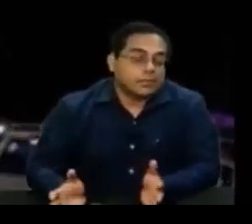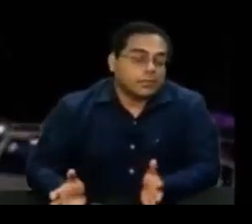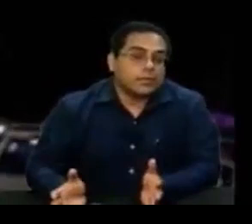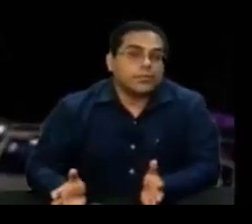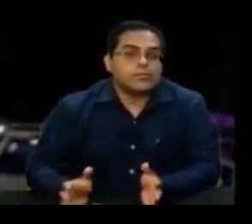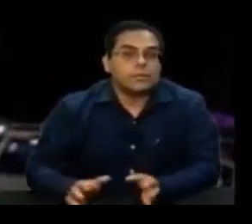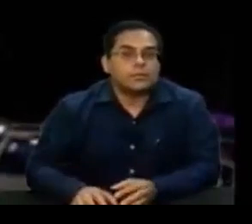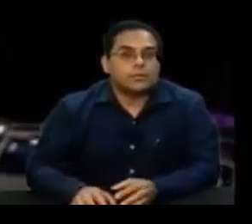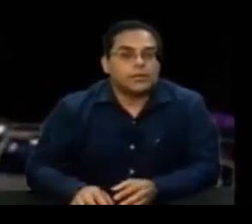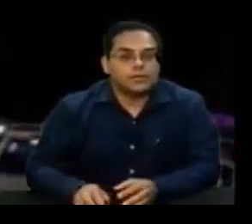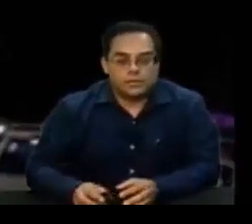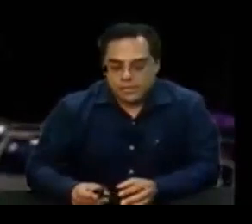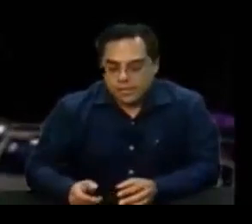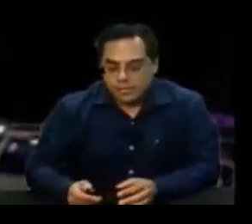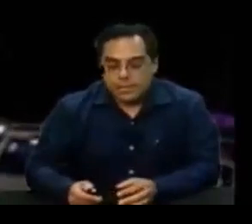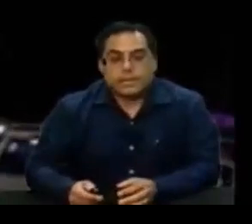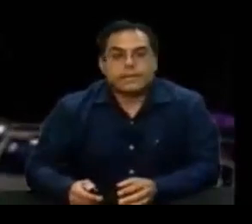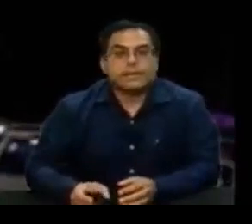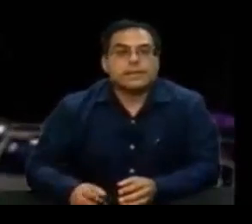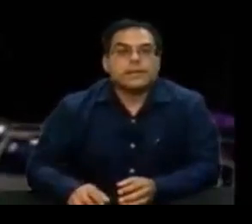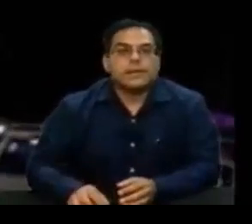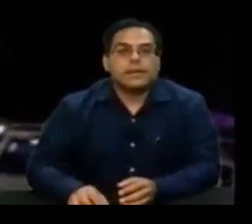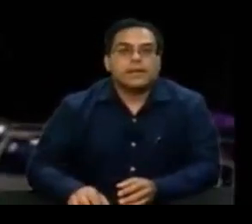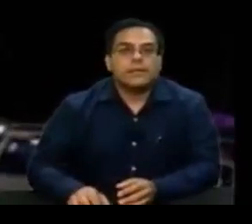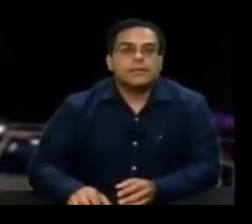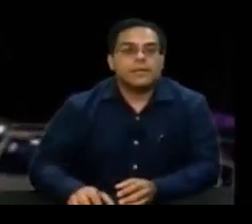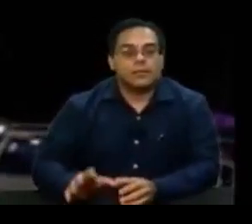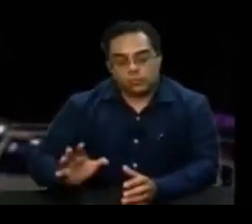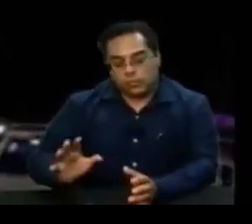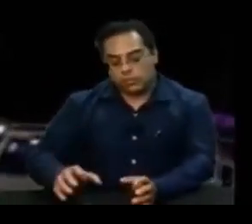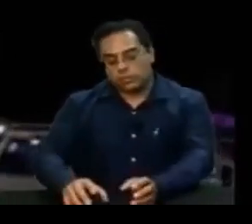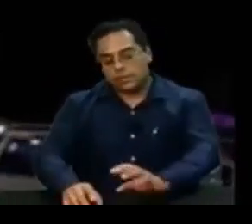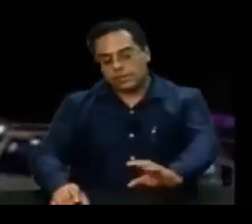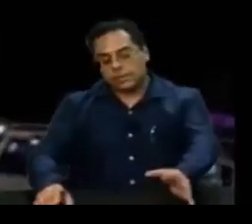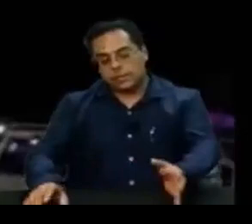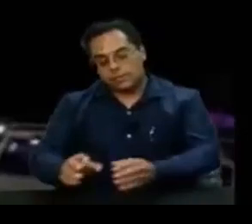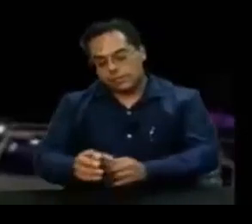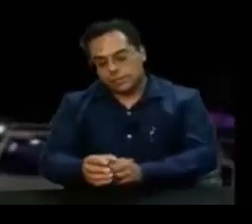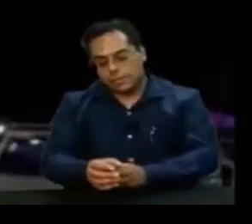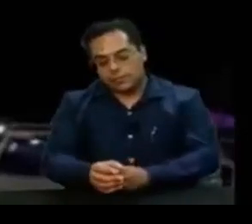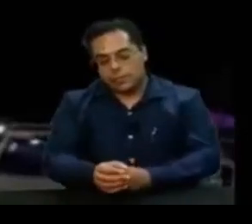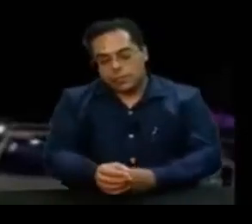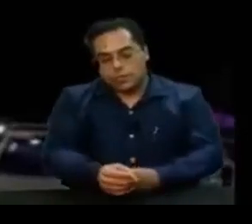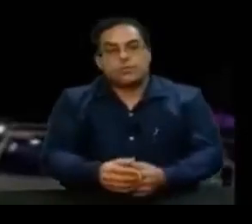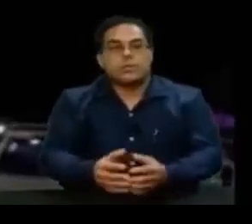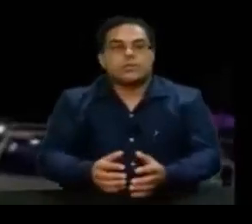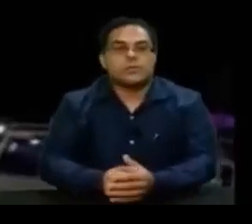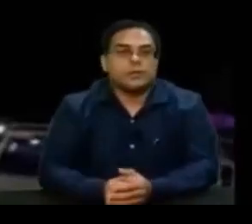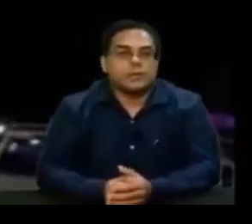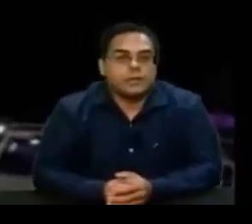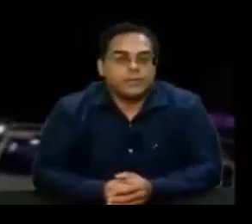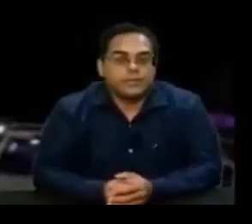menos el 90% de todas las lesiones pediátricas. Cuando tiene un accidente, vamos a platicar un poco de los